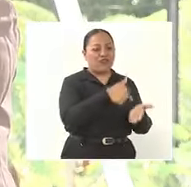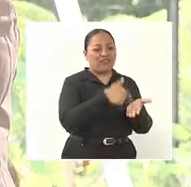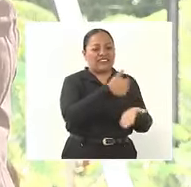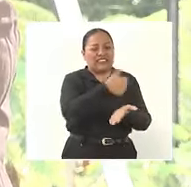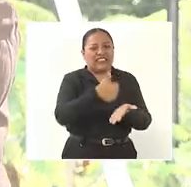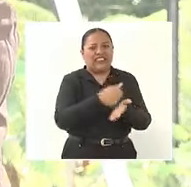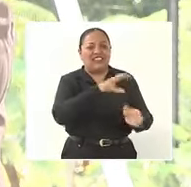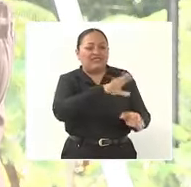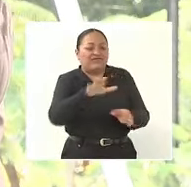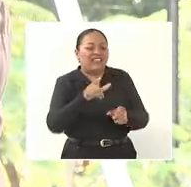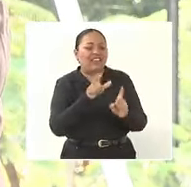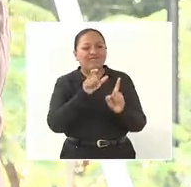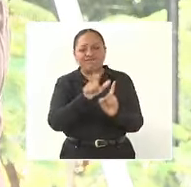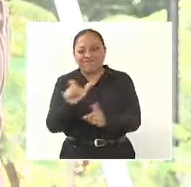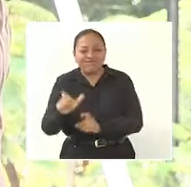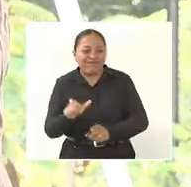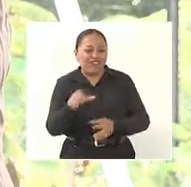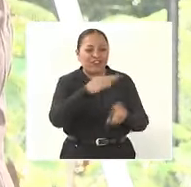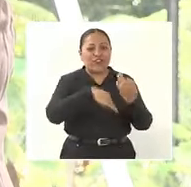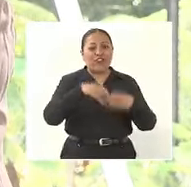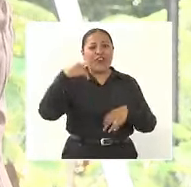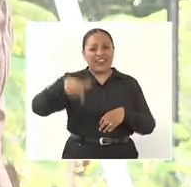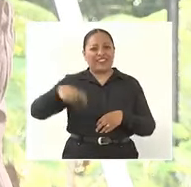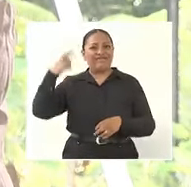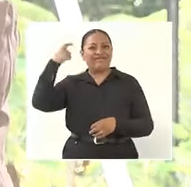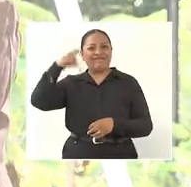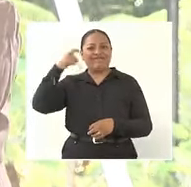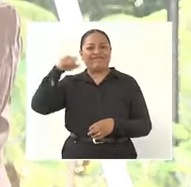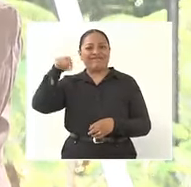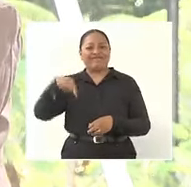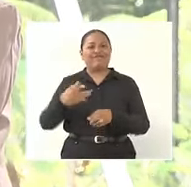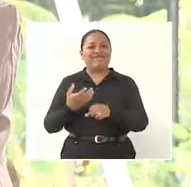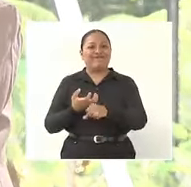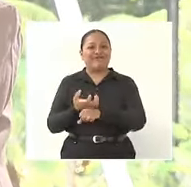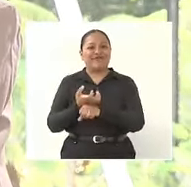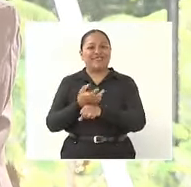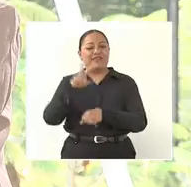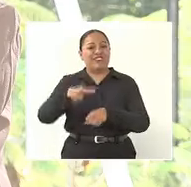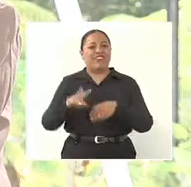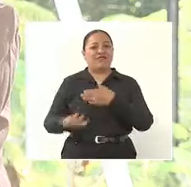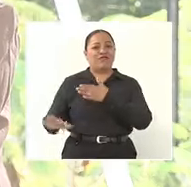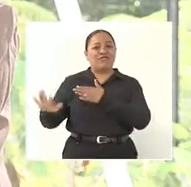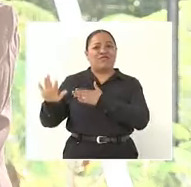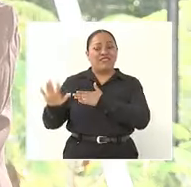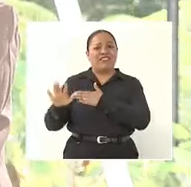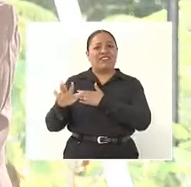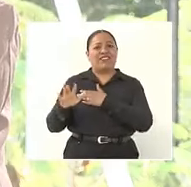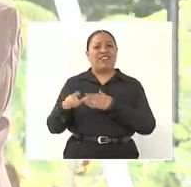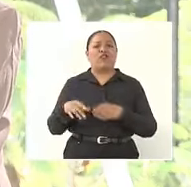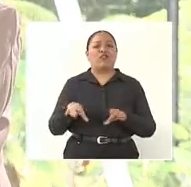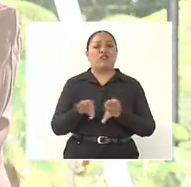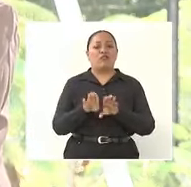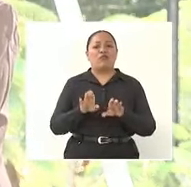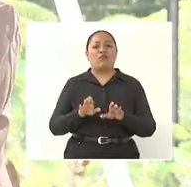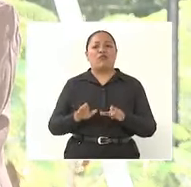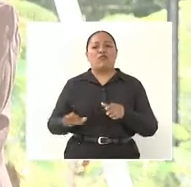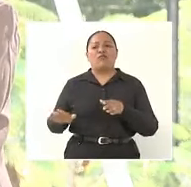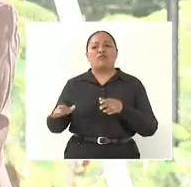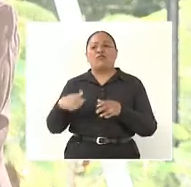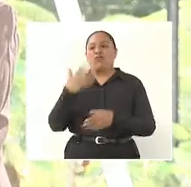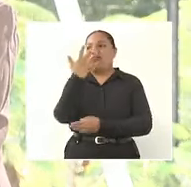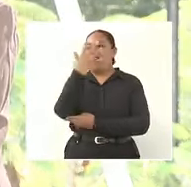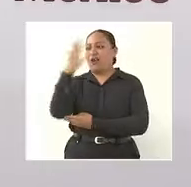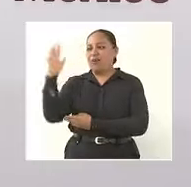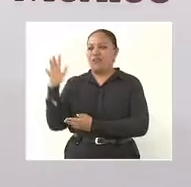cosas, porque este es un estado, el estado de Querétaro, muy comprometido con la protección natural del